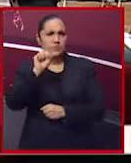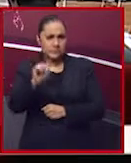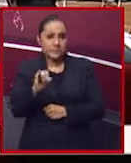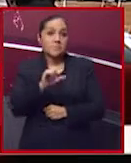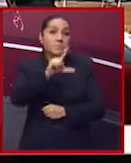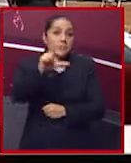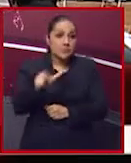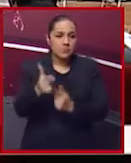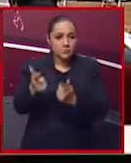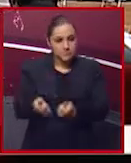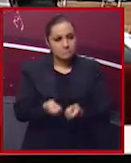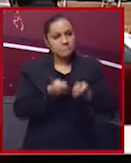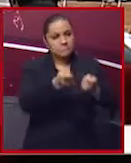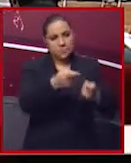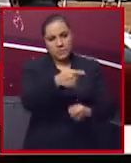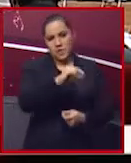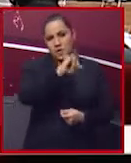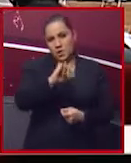Coordinación Política.